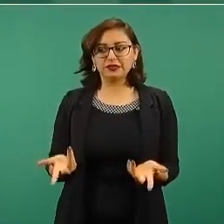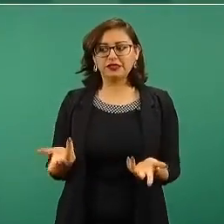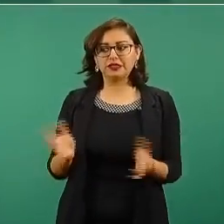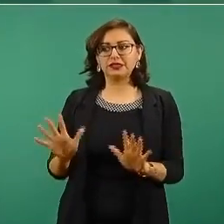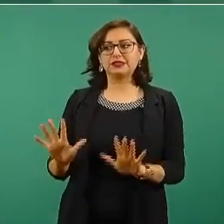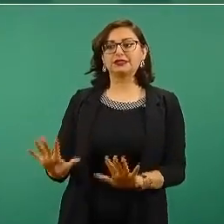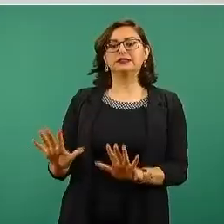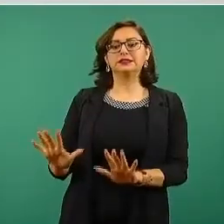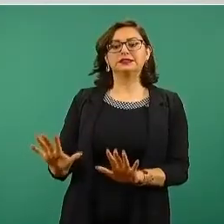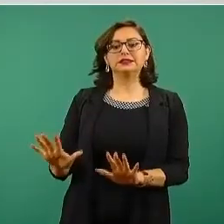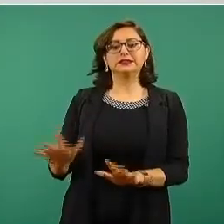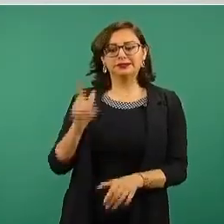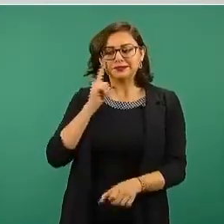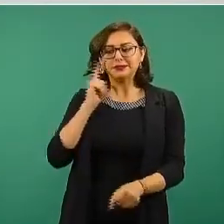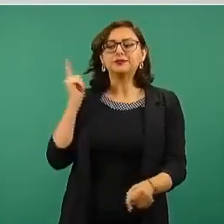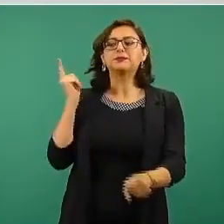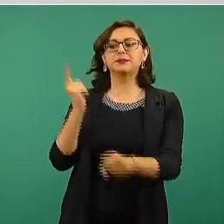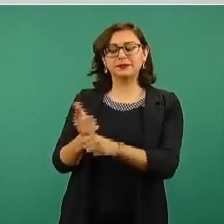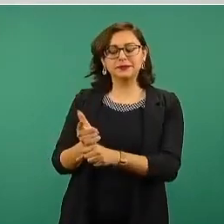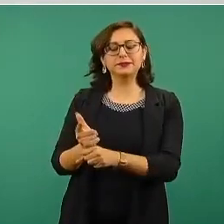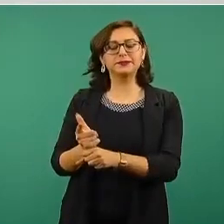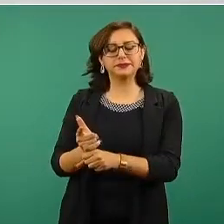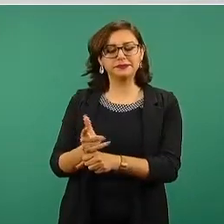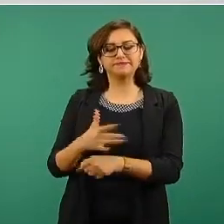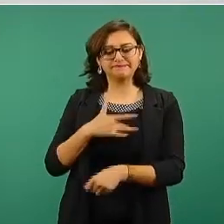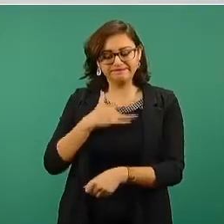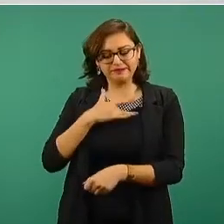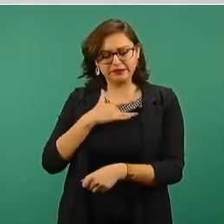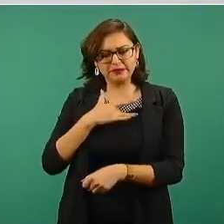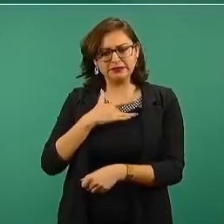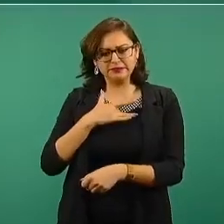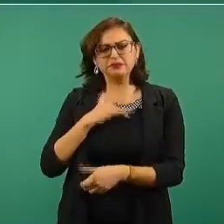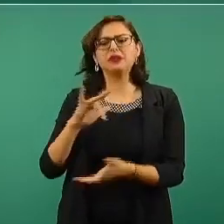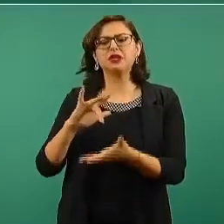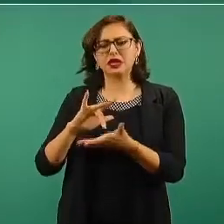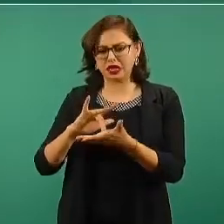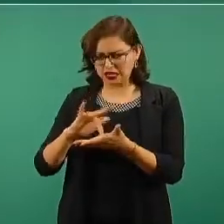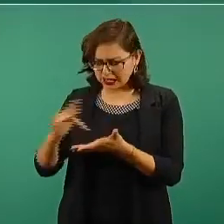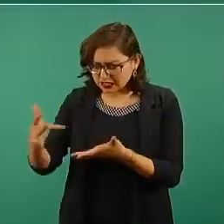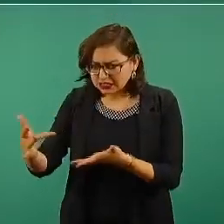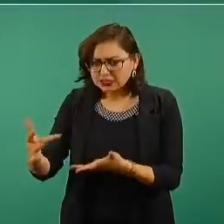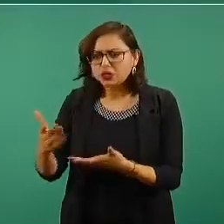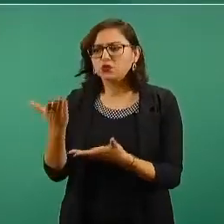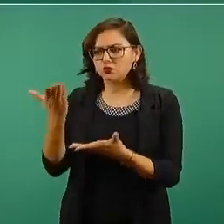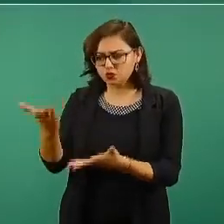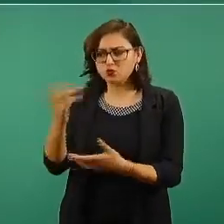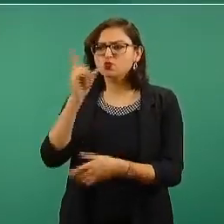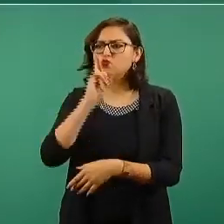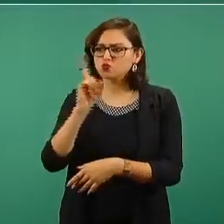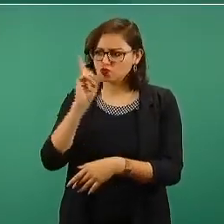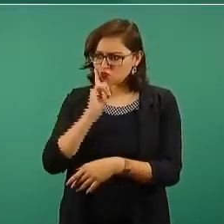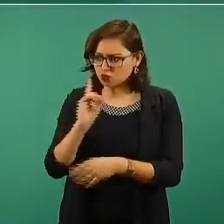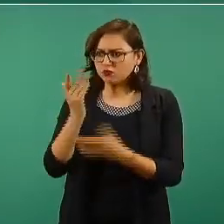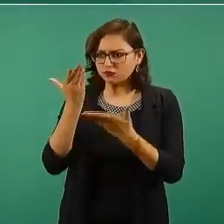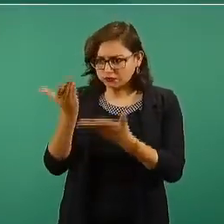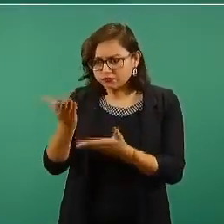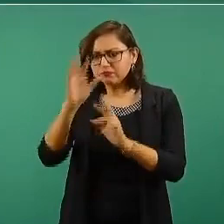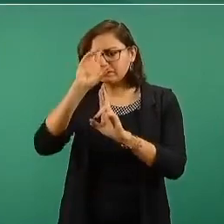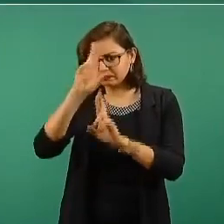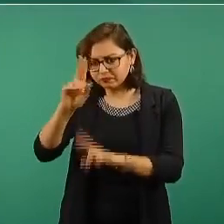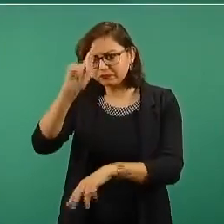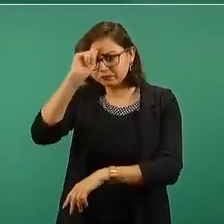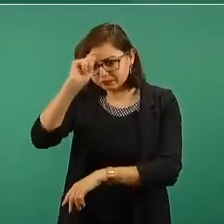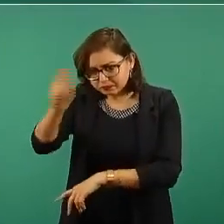y le dije lo que yo pensaba y sigo pensando, ¿no?, que era una gran dama y